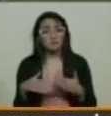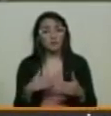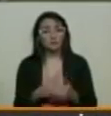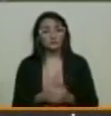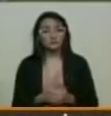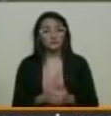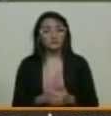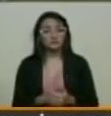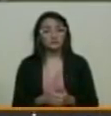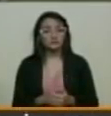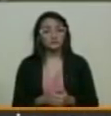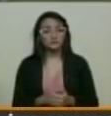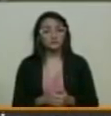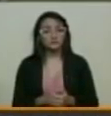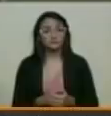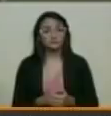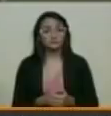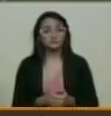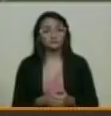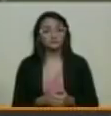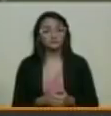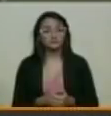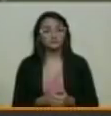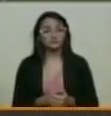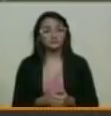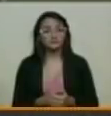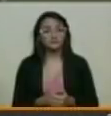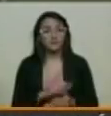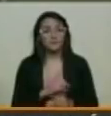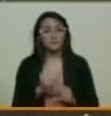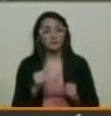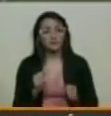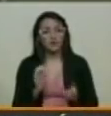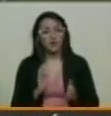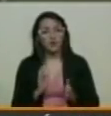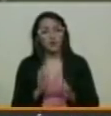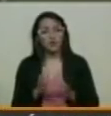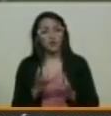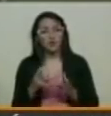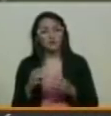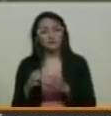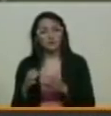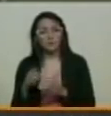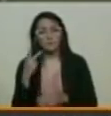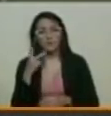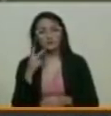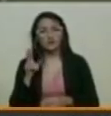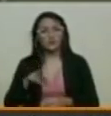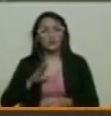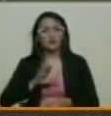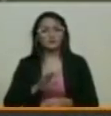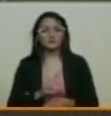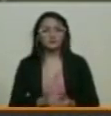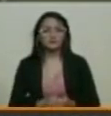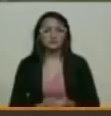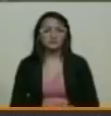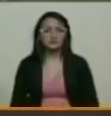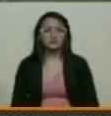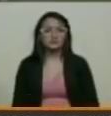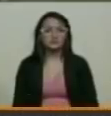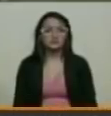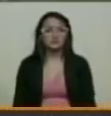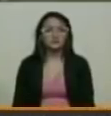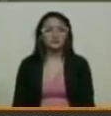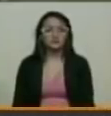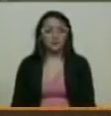son denominaciones de potenciales organizaciones políticas que nunca lo han sido. Eso es que van por primera